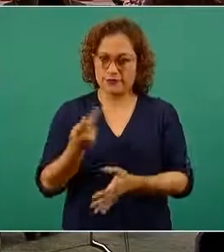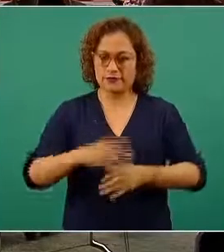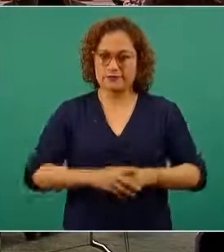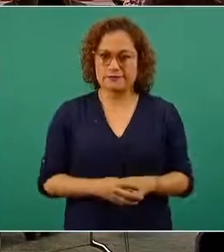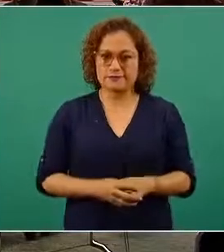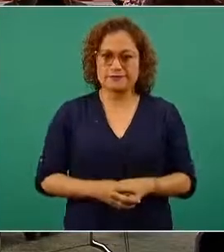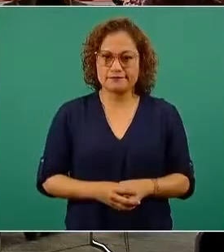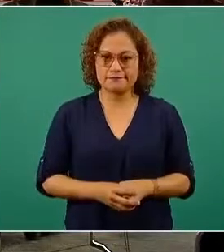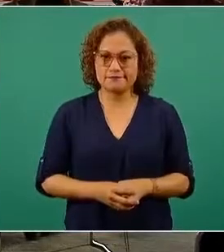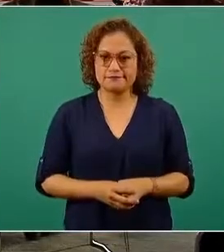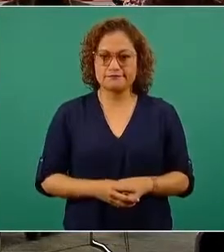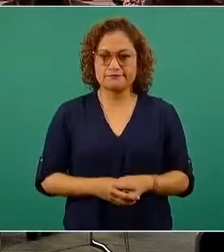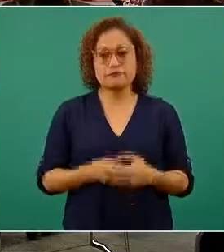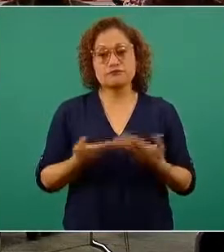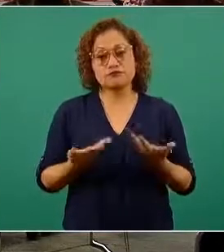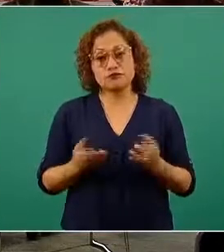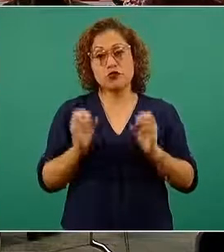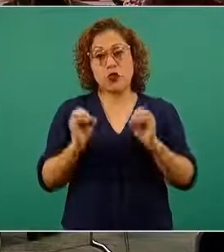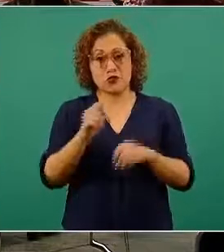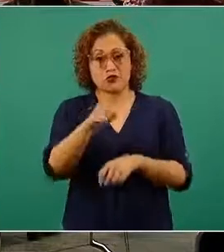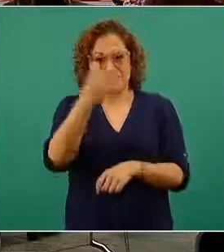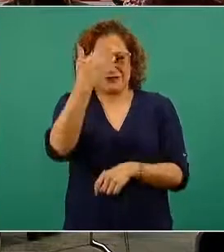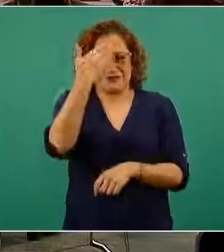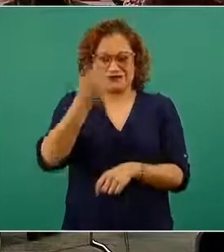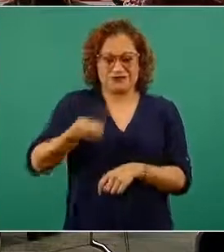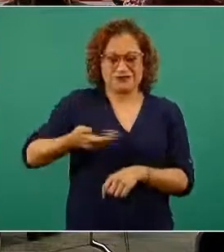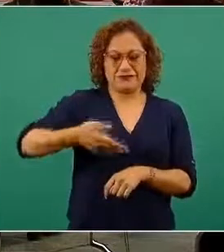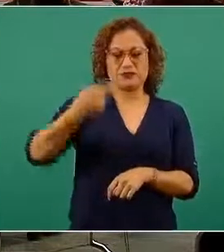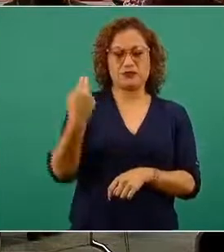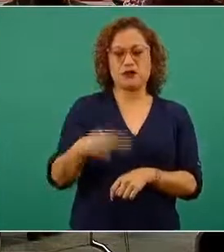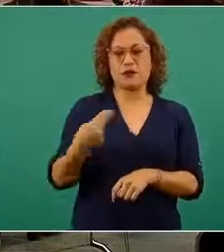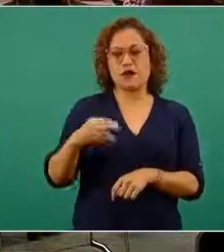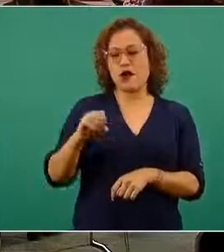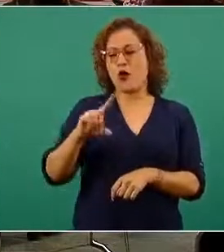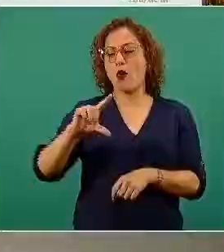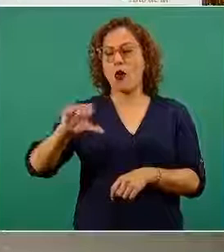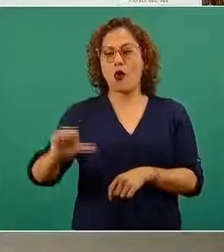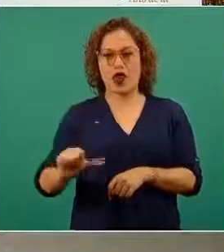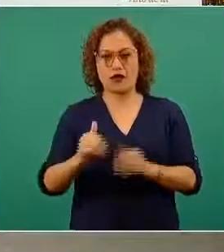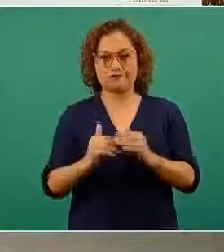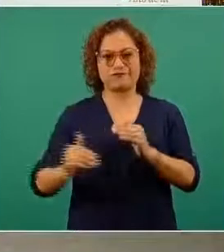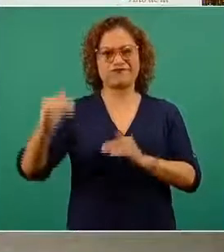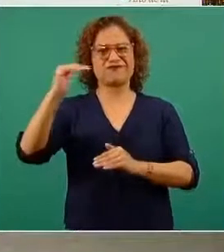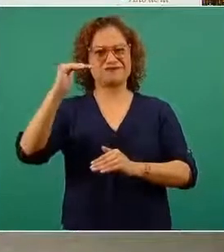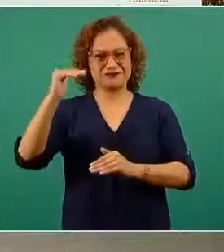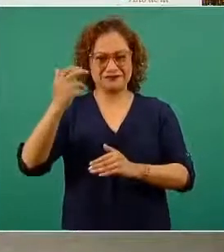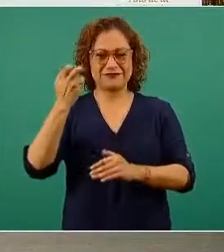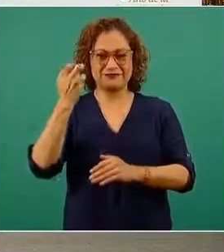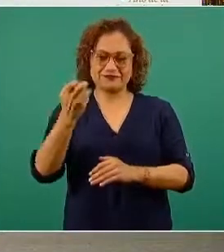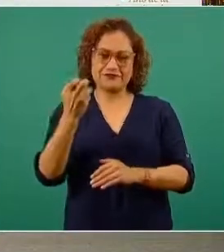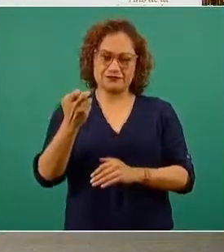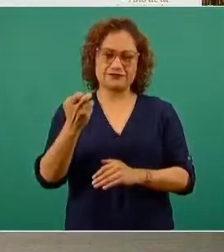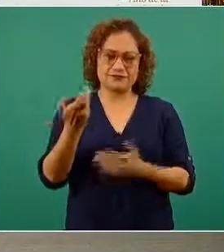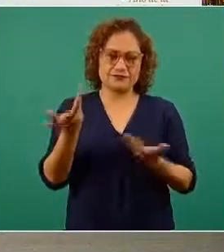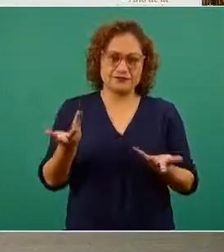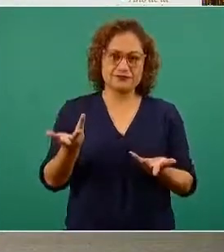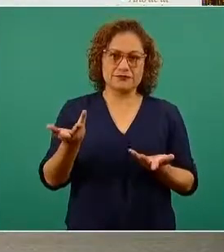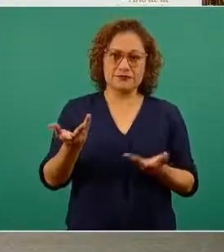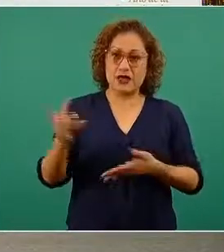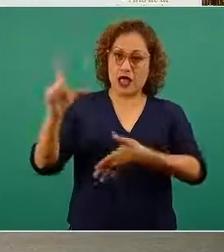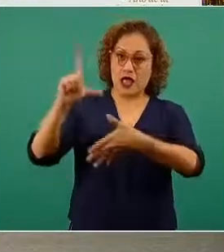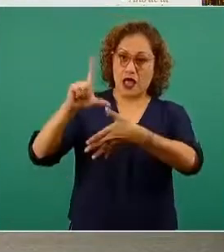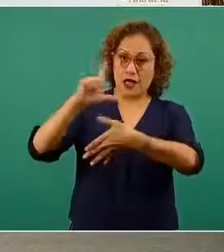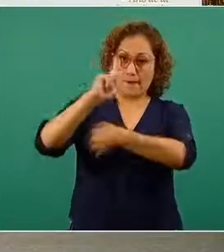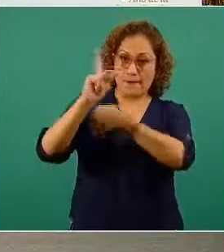a veces se denomina la tercera ola. En algunos países de la región de América Latina y también de